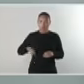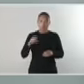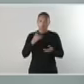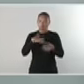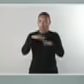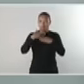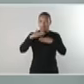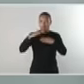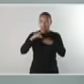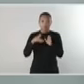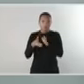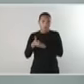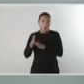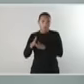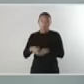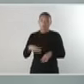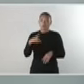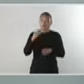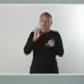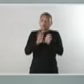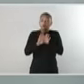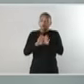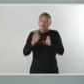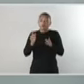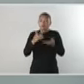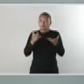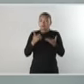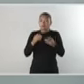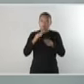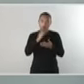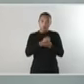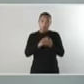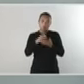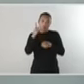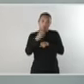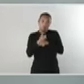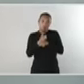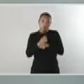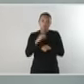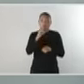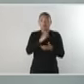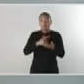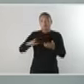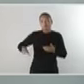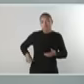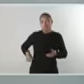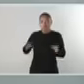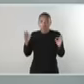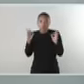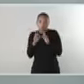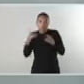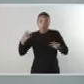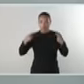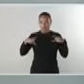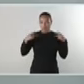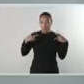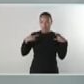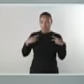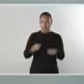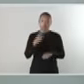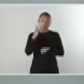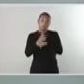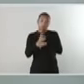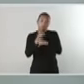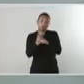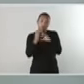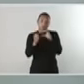alternancia pacífica tendremos por primera ocasión Un gobierno ciudadano Un gobierno cercano a la gente la segunda es con